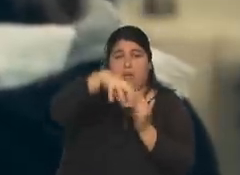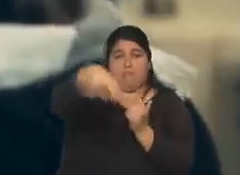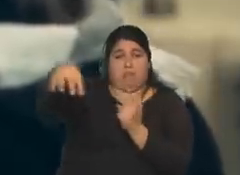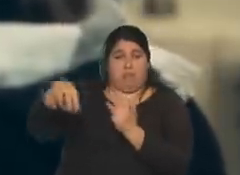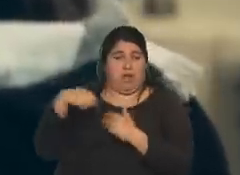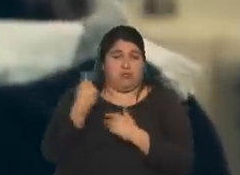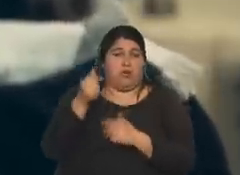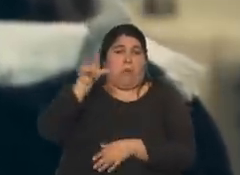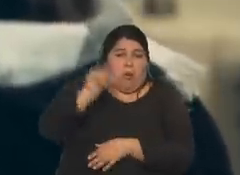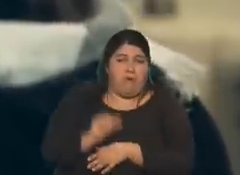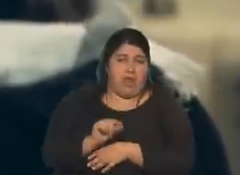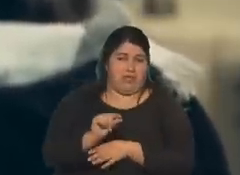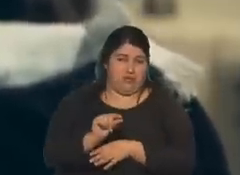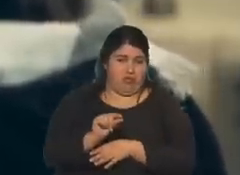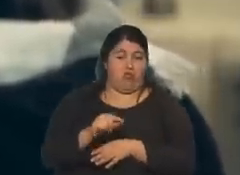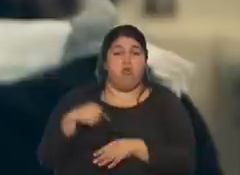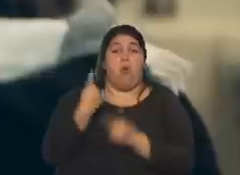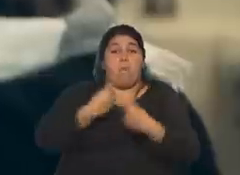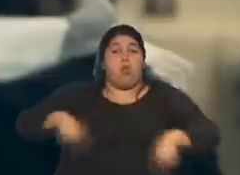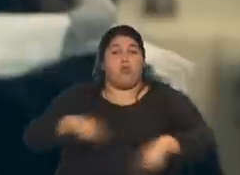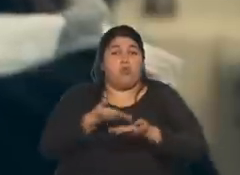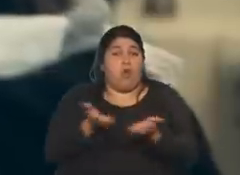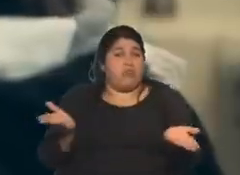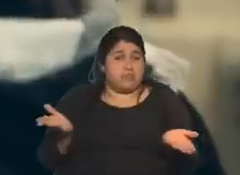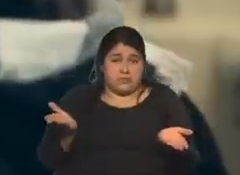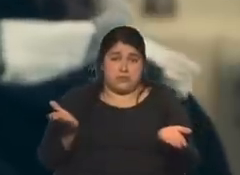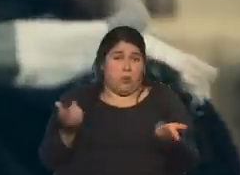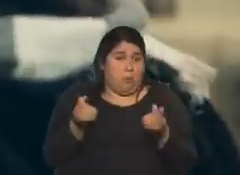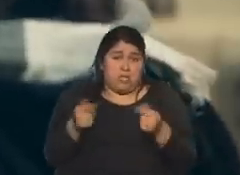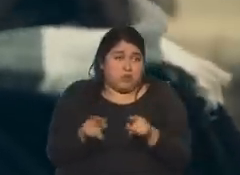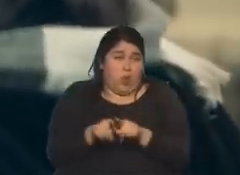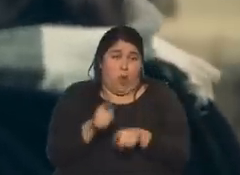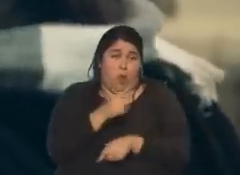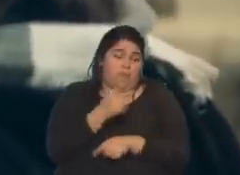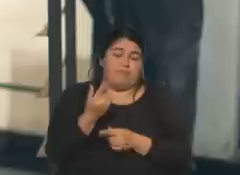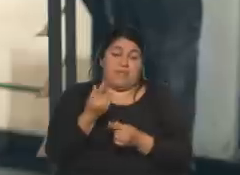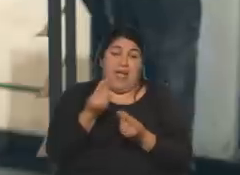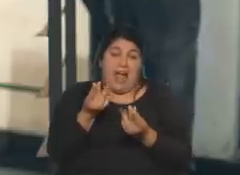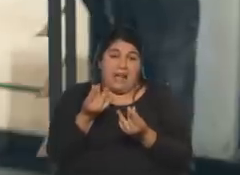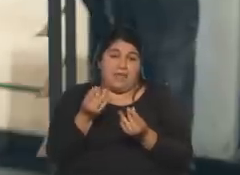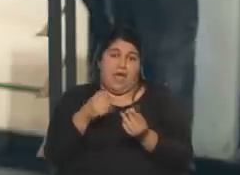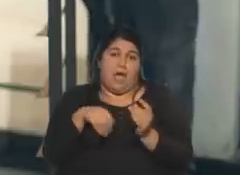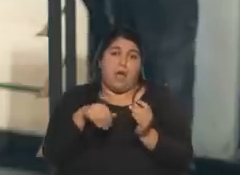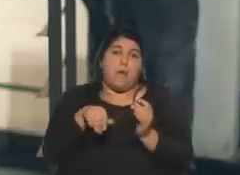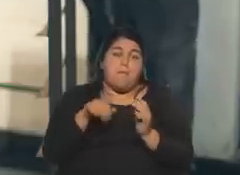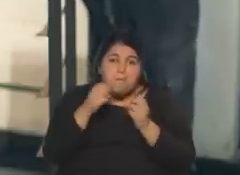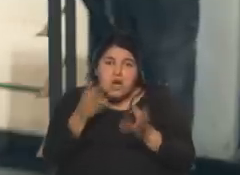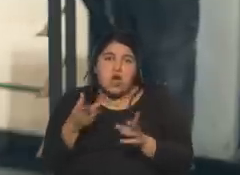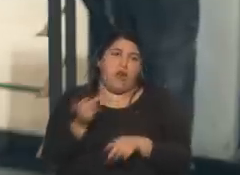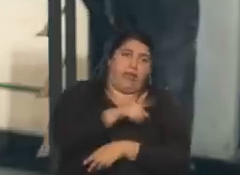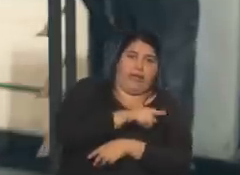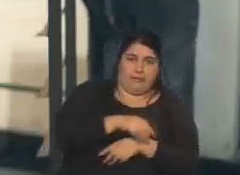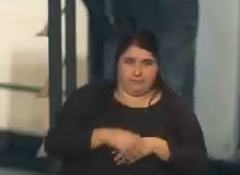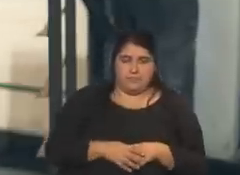en valores muchísimo más bajos, ofreciendo productos de igual y hasta a veces te diría de mucha mejor calidad. ¿Y hoy quién fija el precio del pan